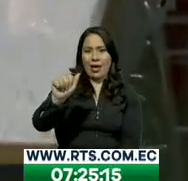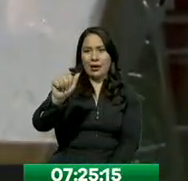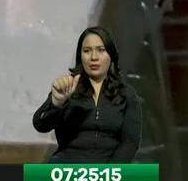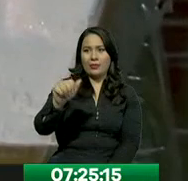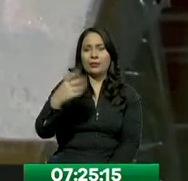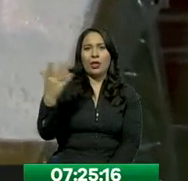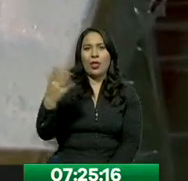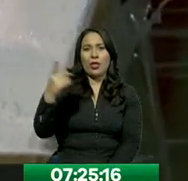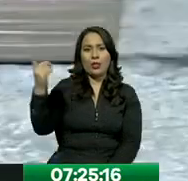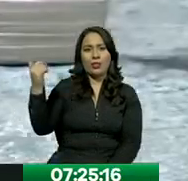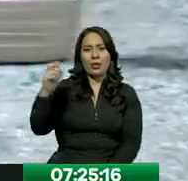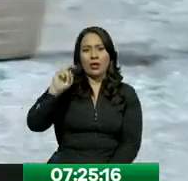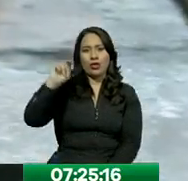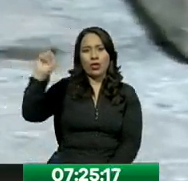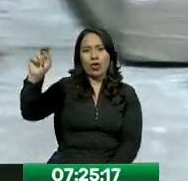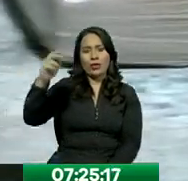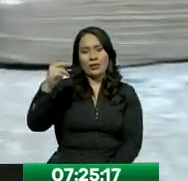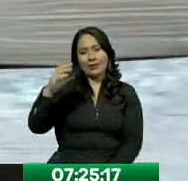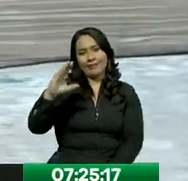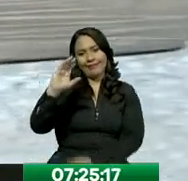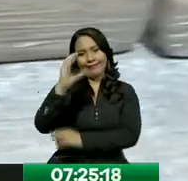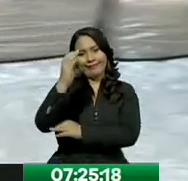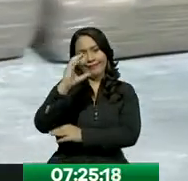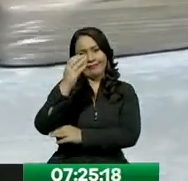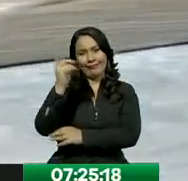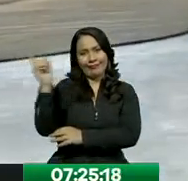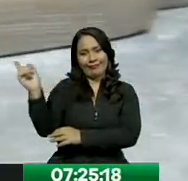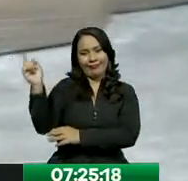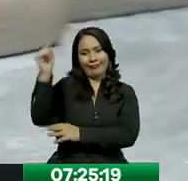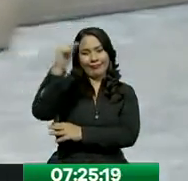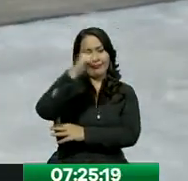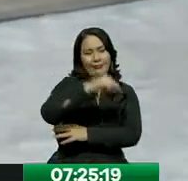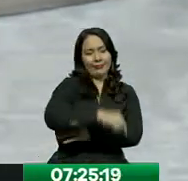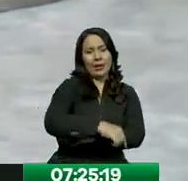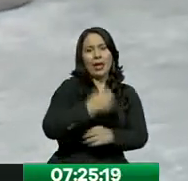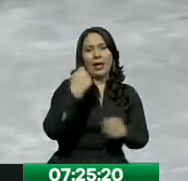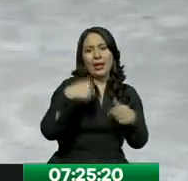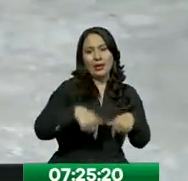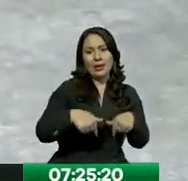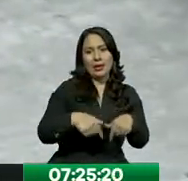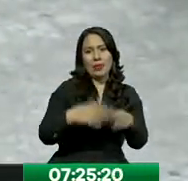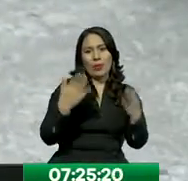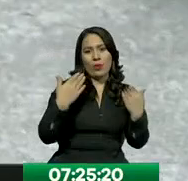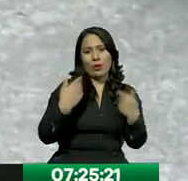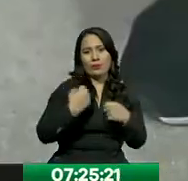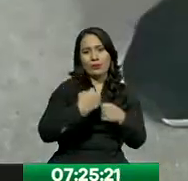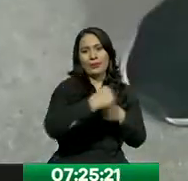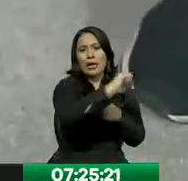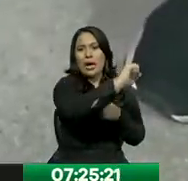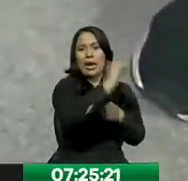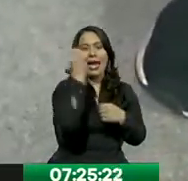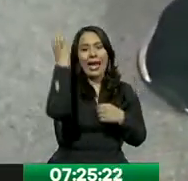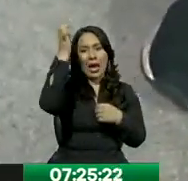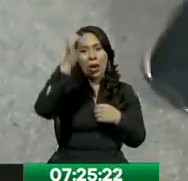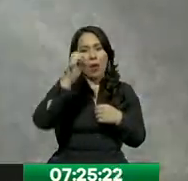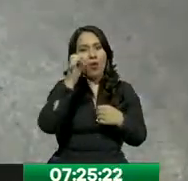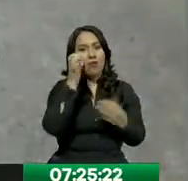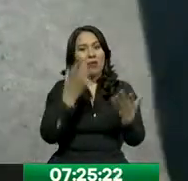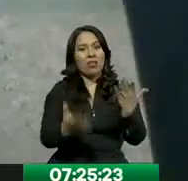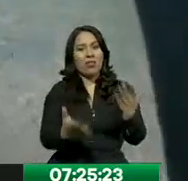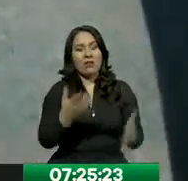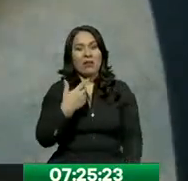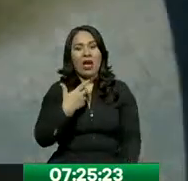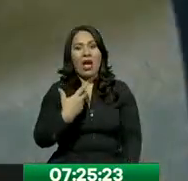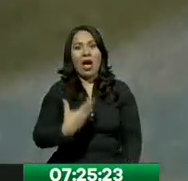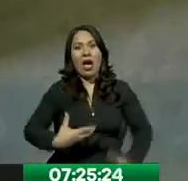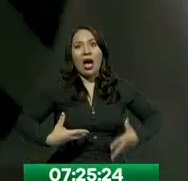vecino país del norte y tenía como destino final el continente europeo, donde estaría valorado en más de